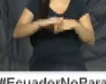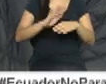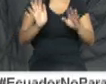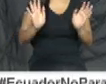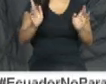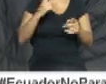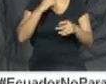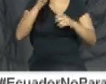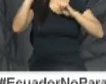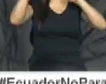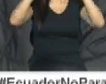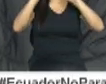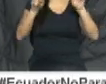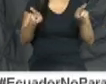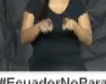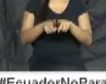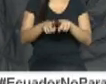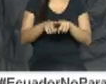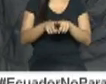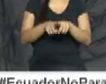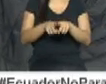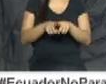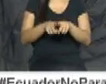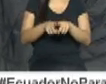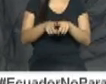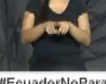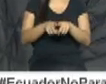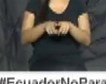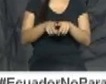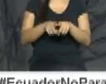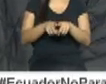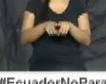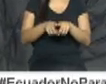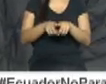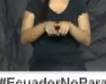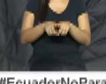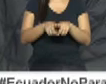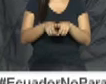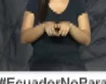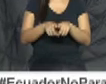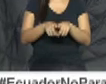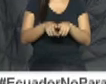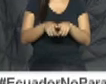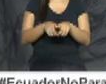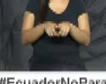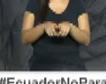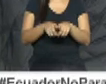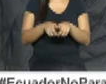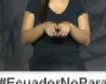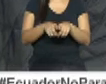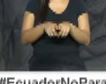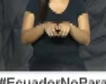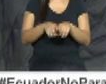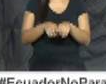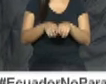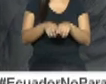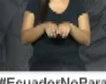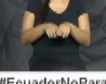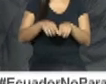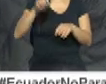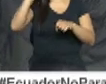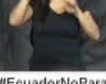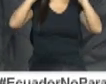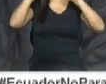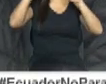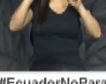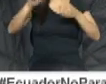de estrategias totalmente, no sé cómo describirlas, de estrategias totalmente irrisorias, ¿no?